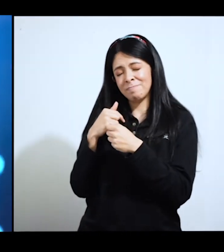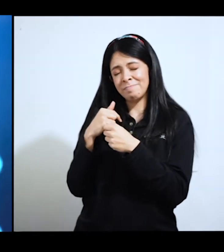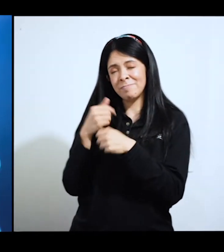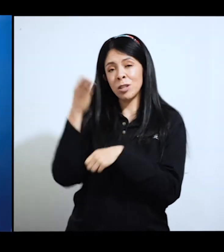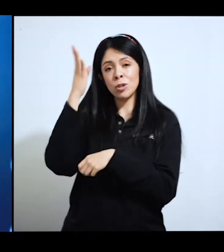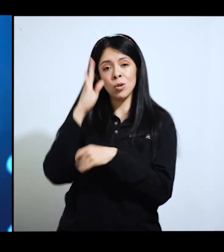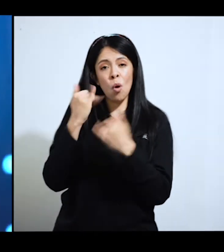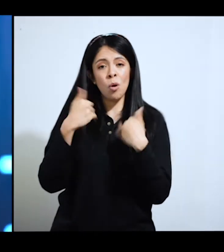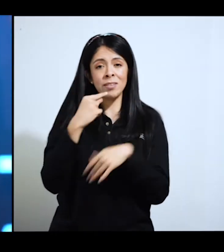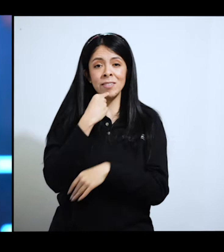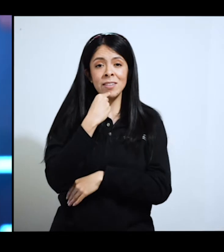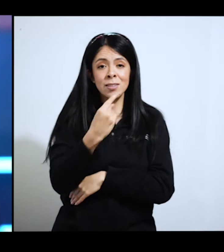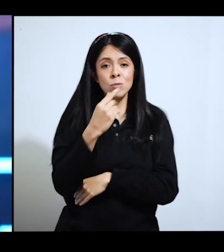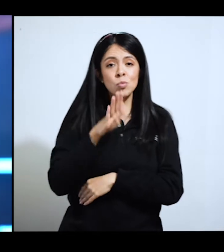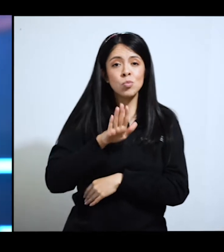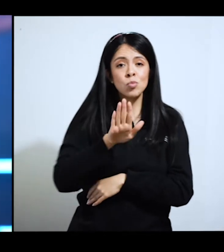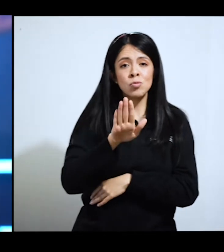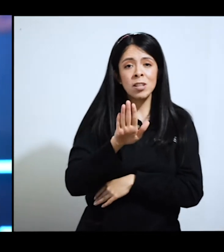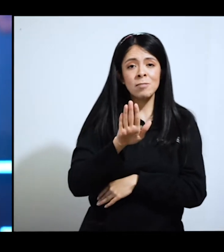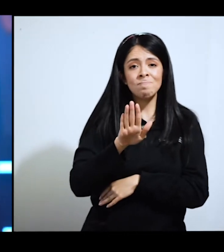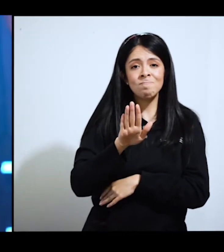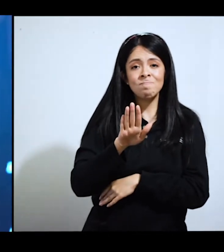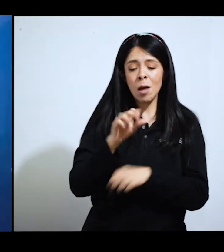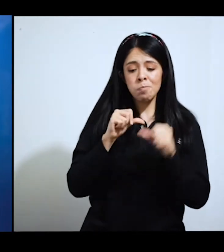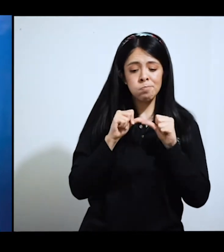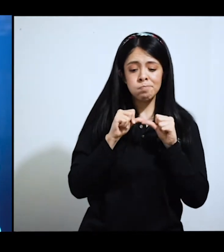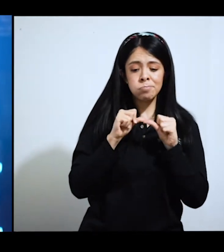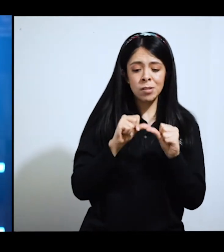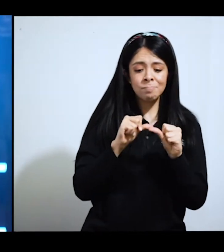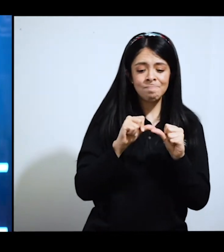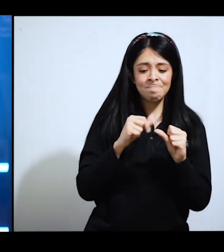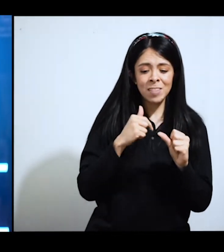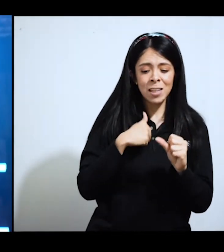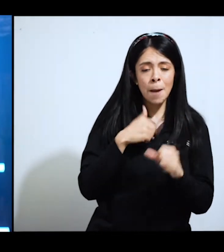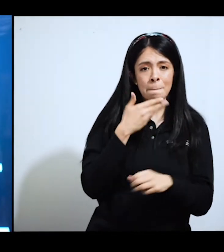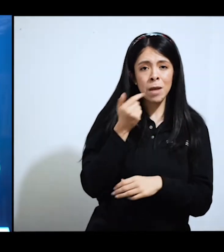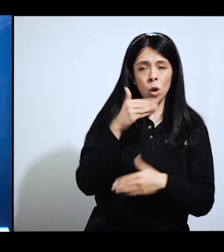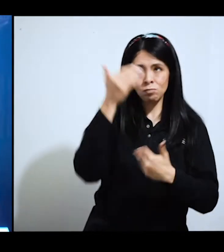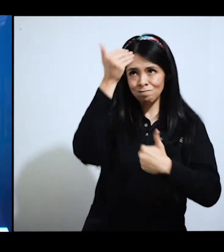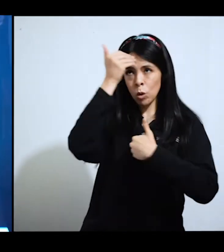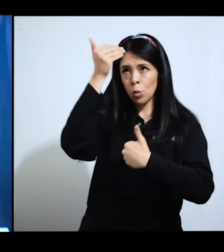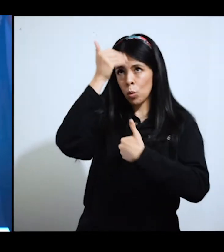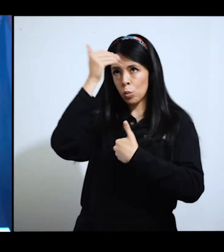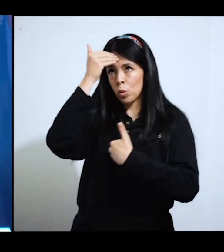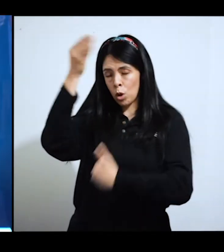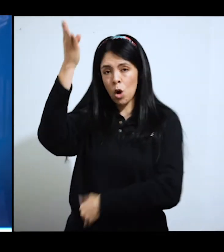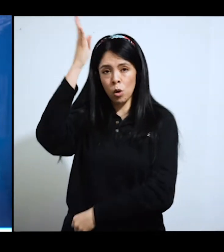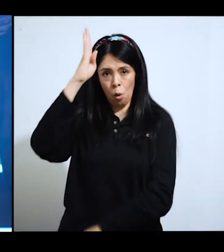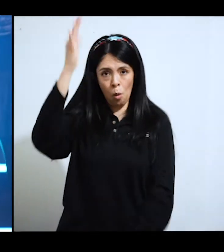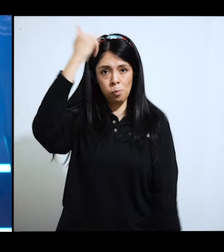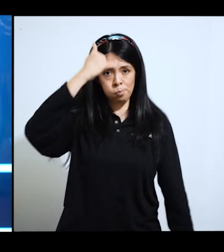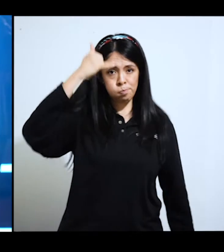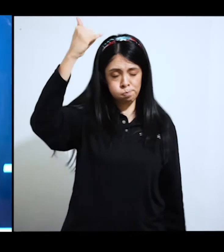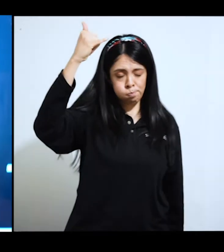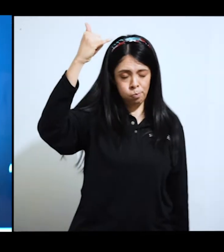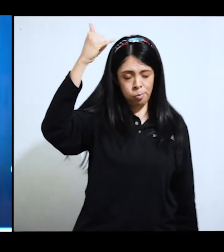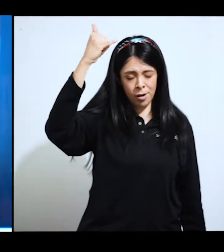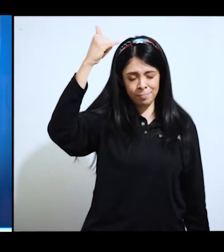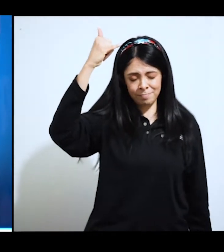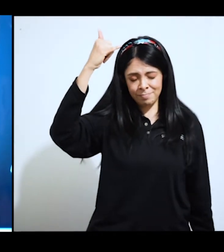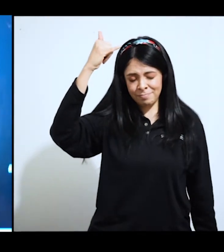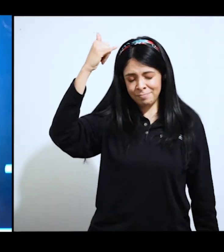Estad quietos y reconoced que yo soy Dios.